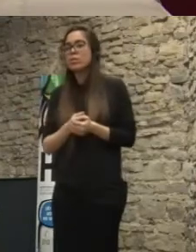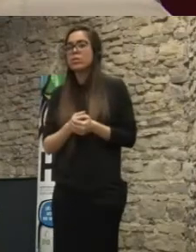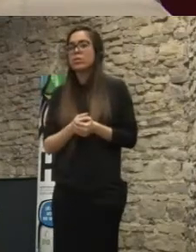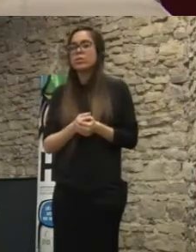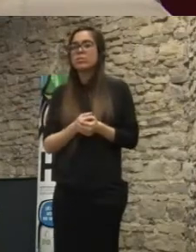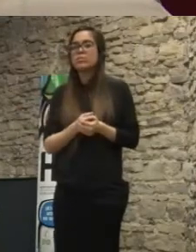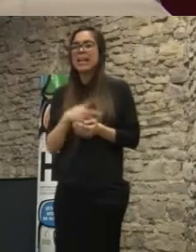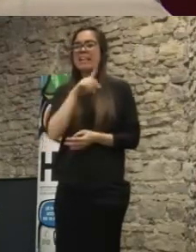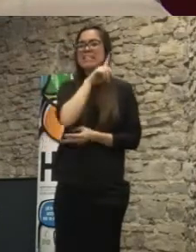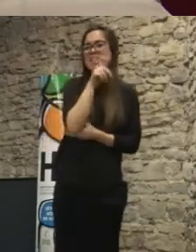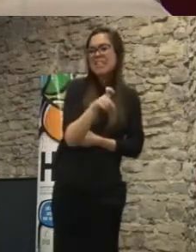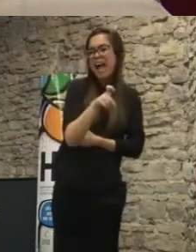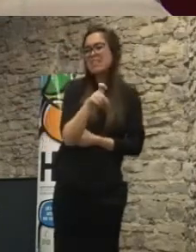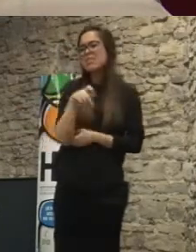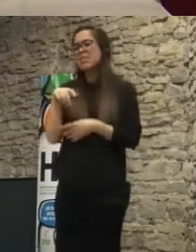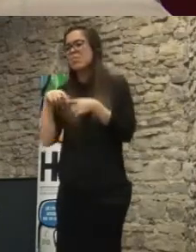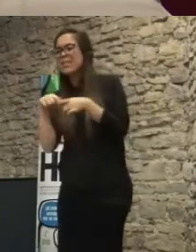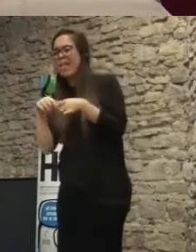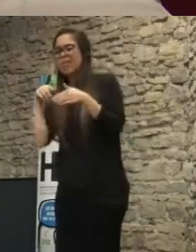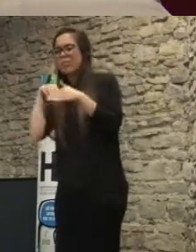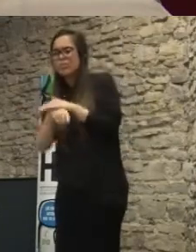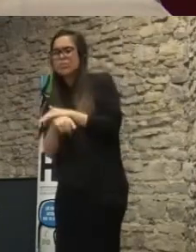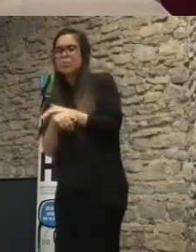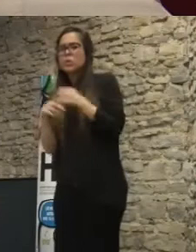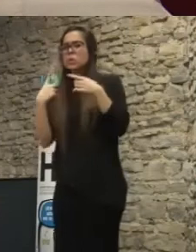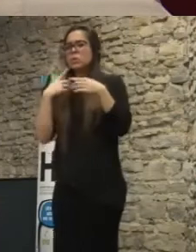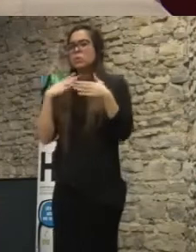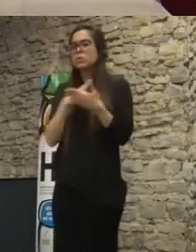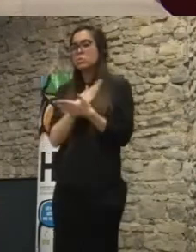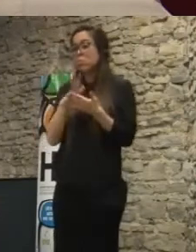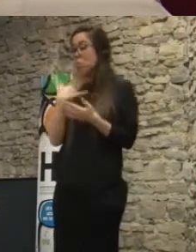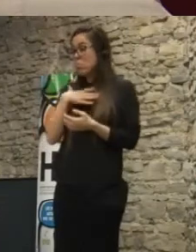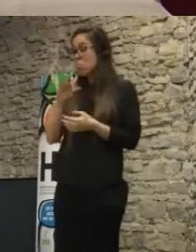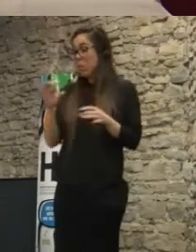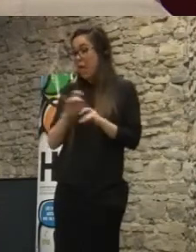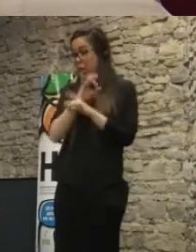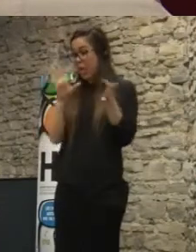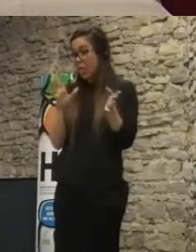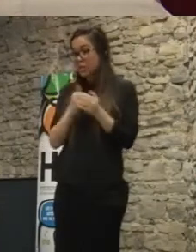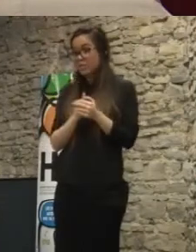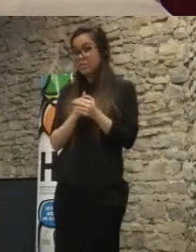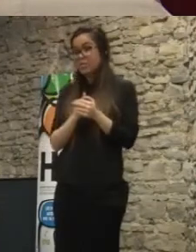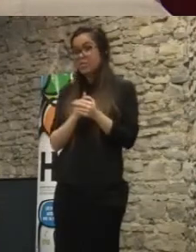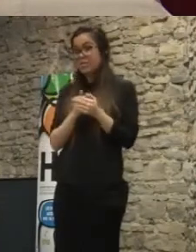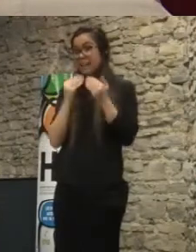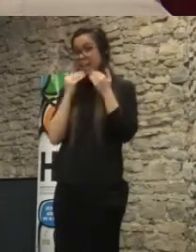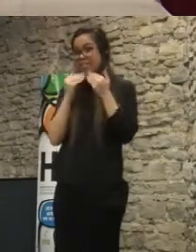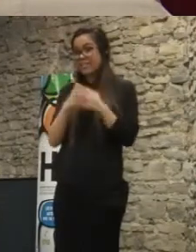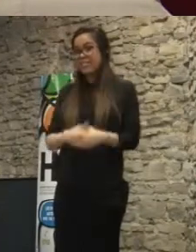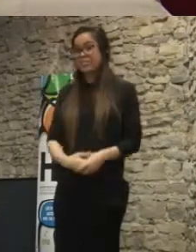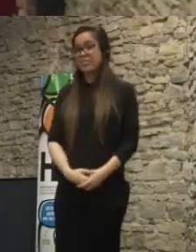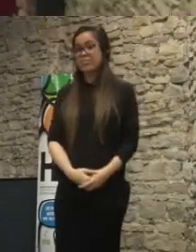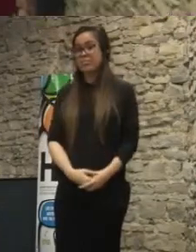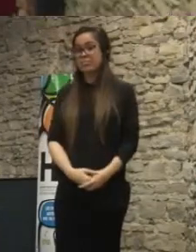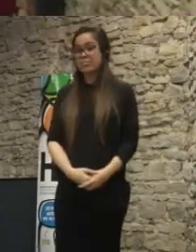lo instrumental, cómo se diferencia. Un poco, si nos puedes aclarar un poco, te agradecería, por mi parte, por lo menos. Muy